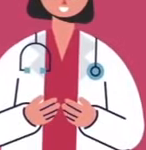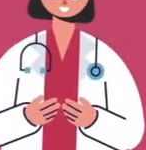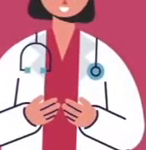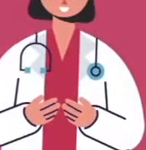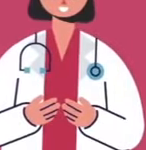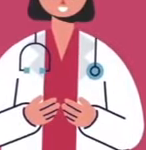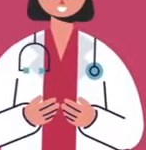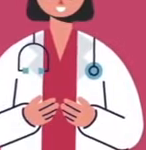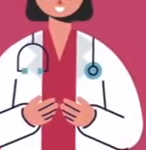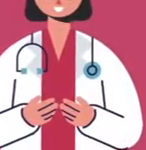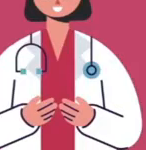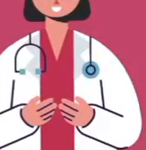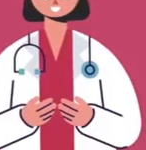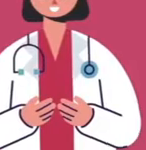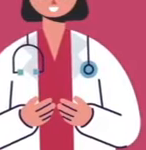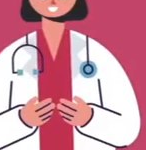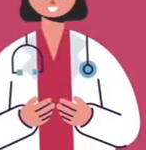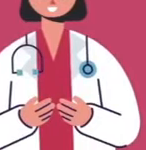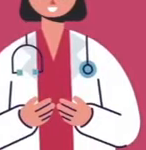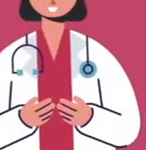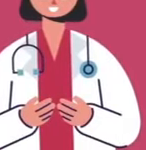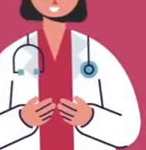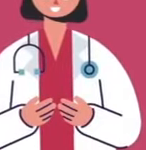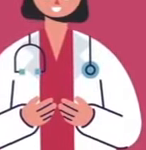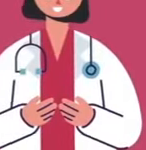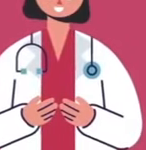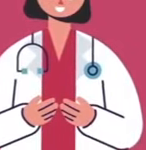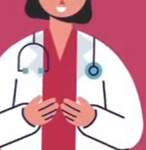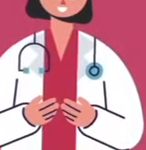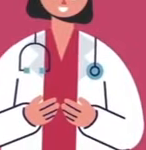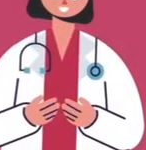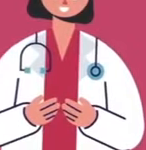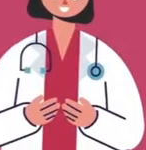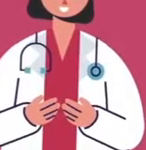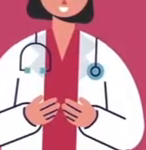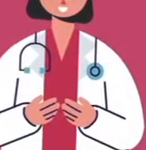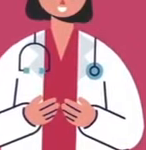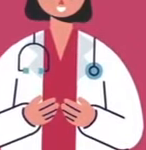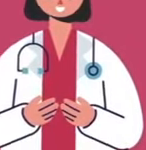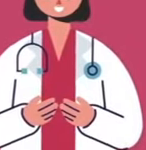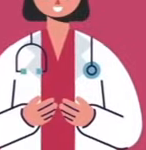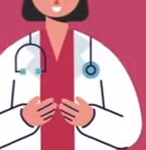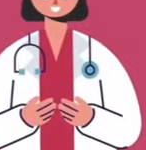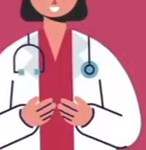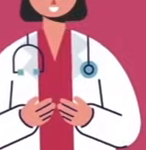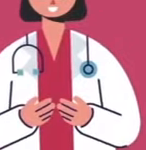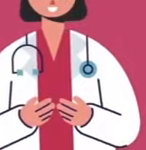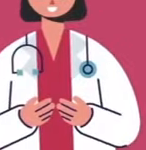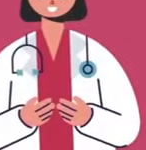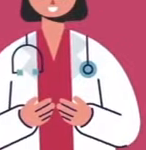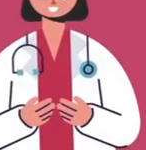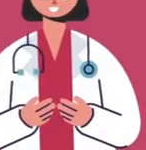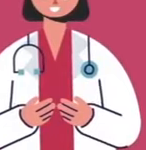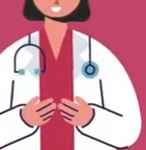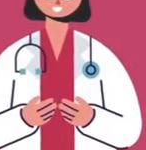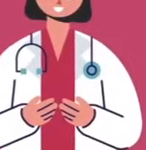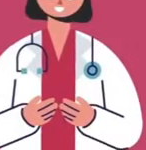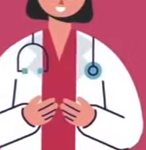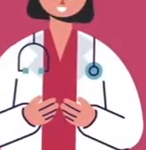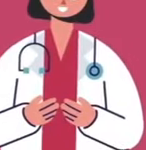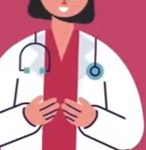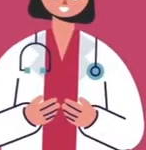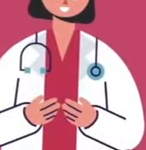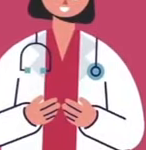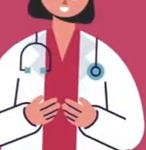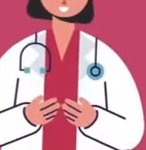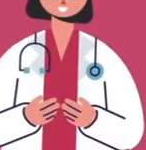18,929 lugares. Esto se convierte en un hecho histórico para todos los aspirantes, teniendo el doble de posibilidades de ingresar a